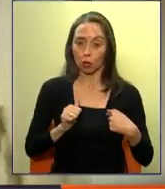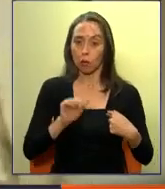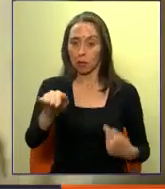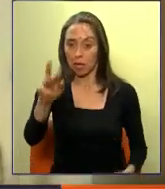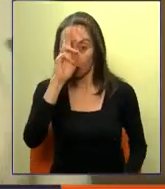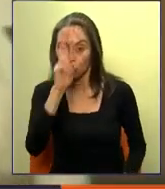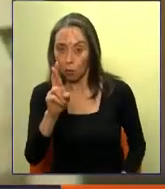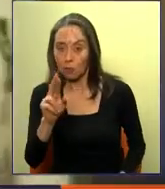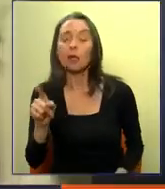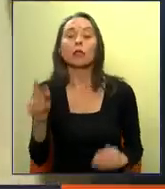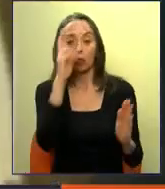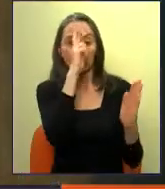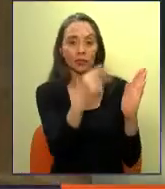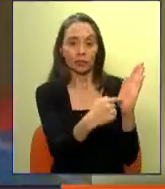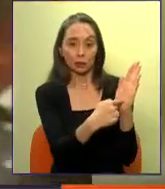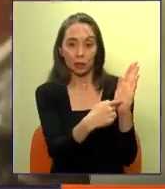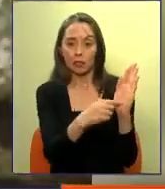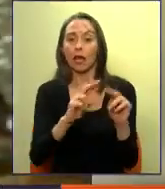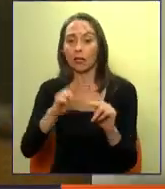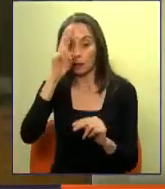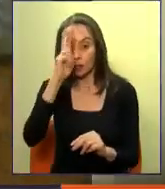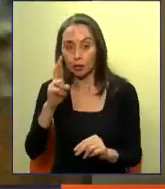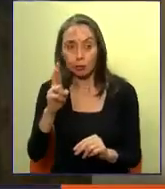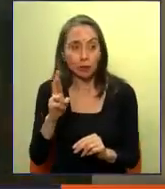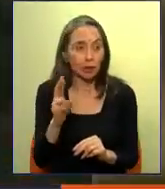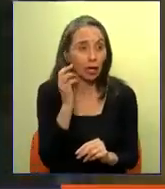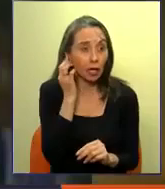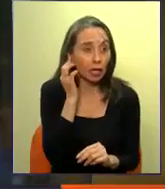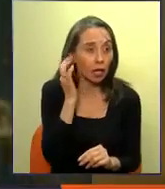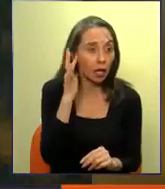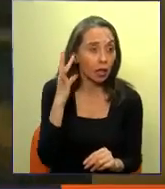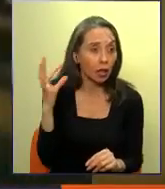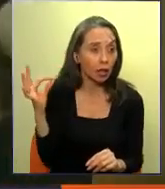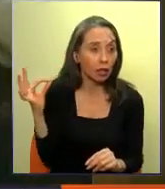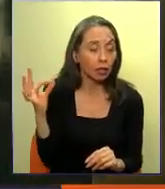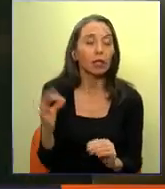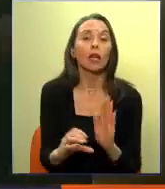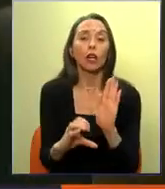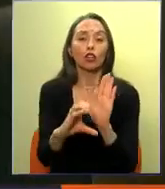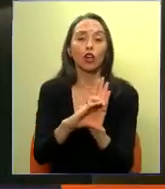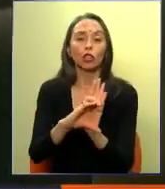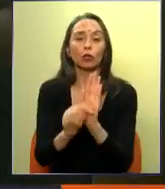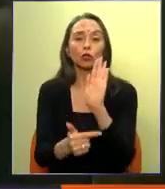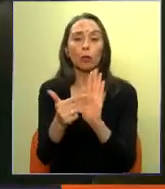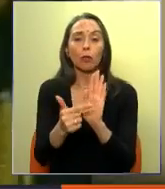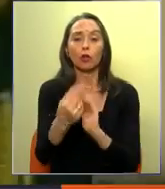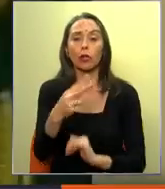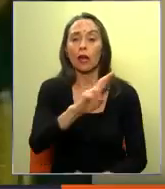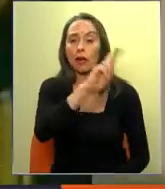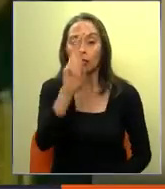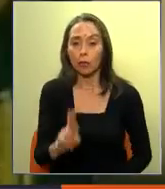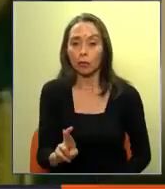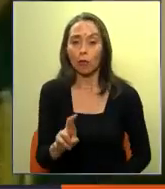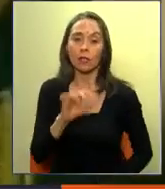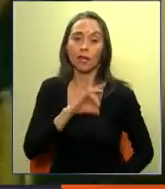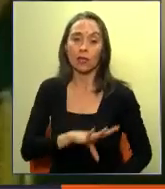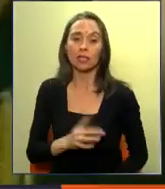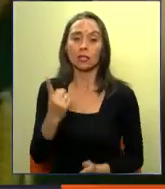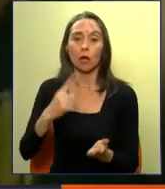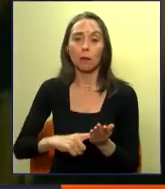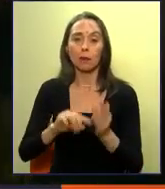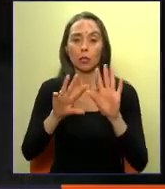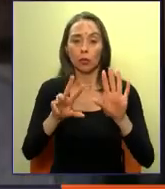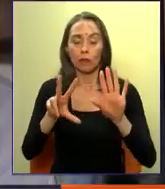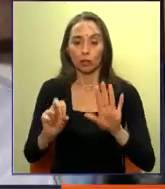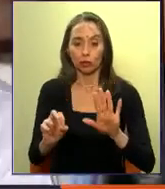hacer respetar. Como ley fundamental, la Constitución Política de la República de Chile del año